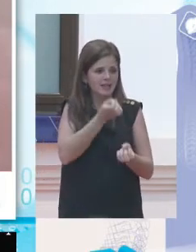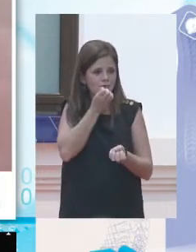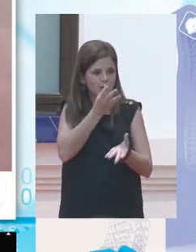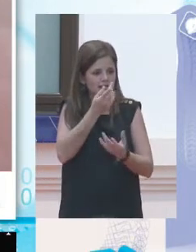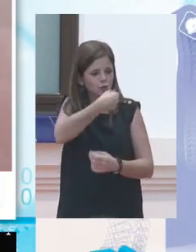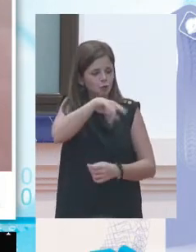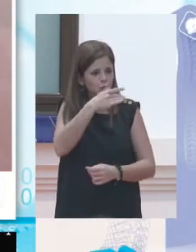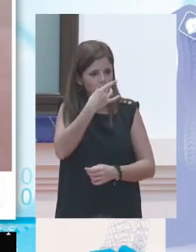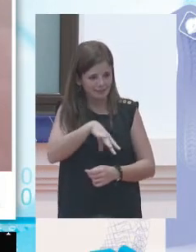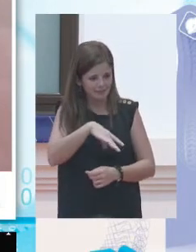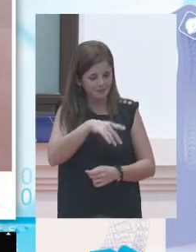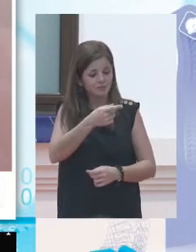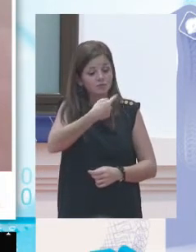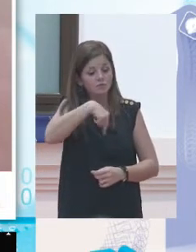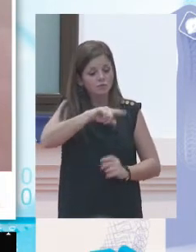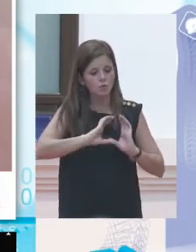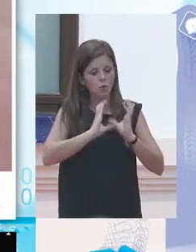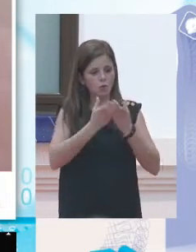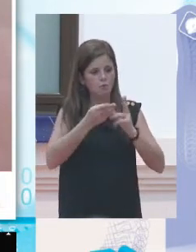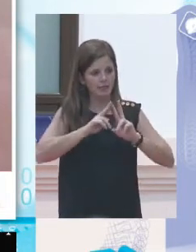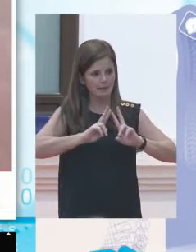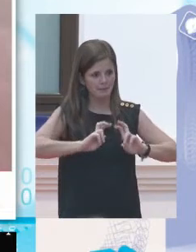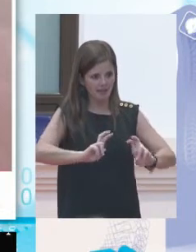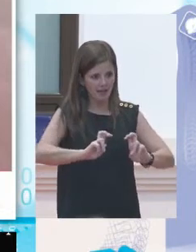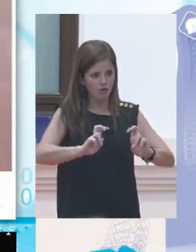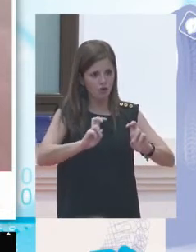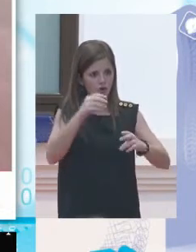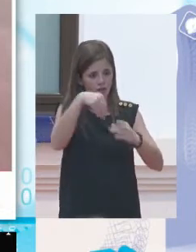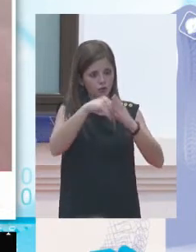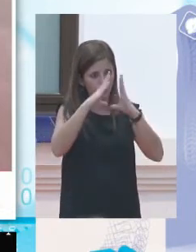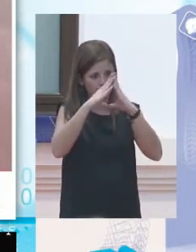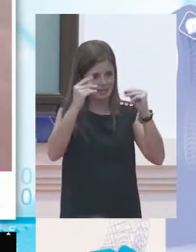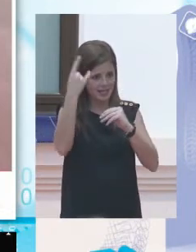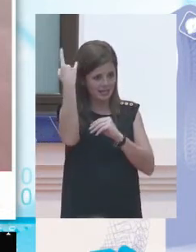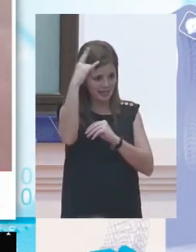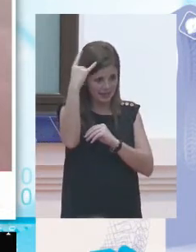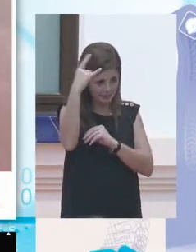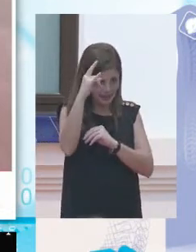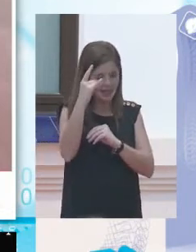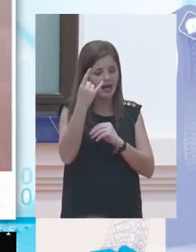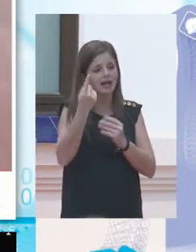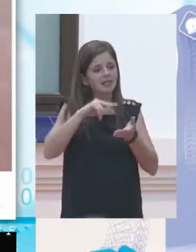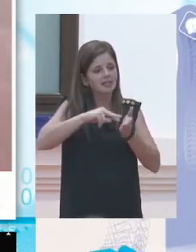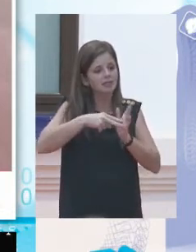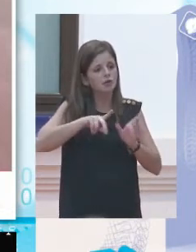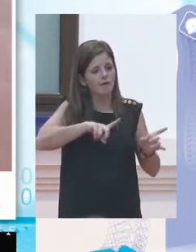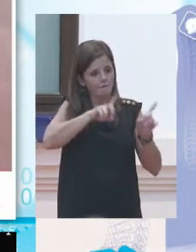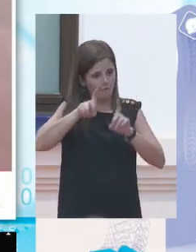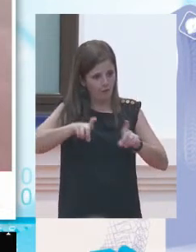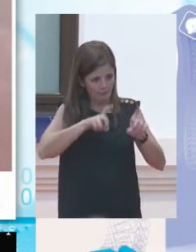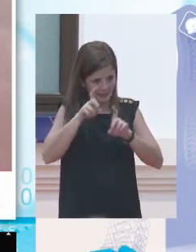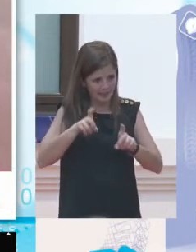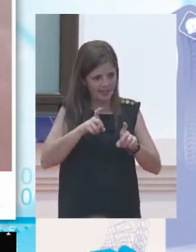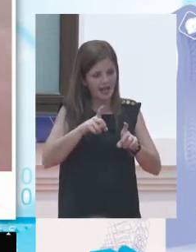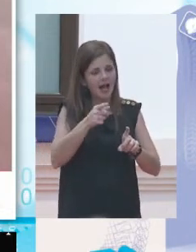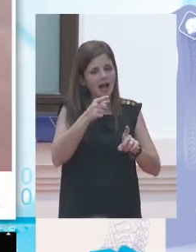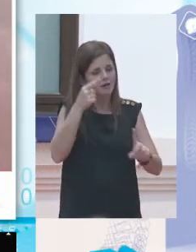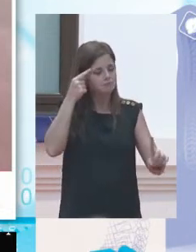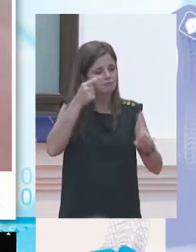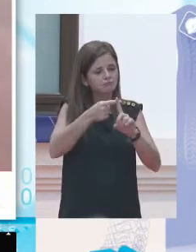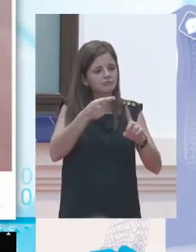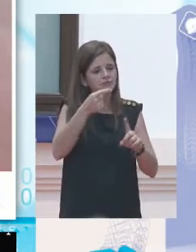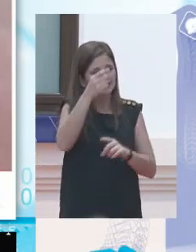Nosotros somos un grupo de investigación de la Universidad de Salamanca, del Departamento de Informática, que nos centramos en inteligencia